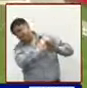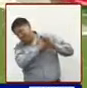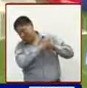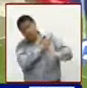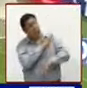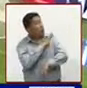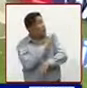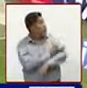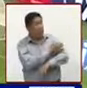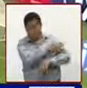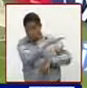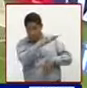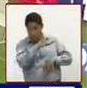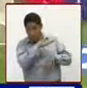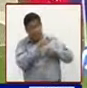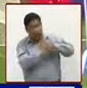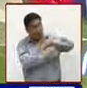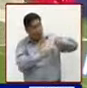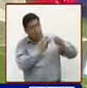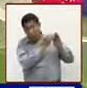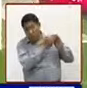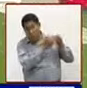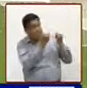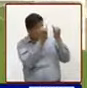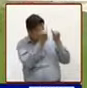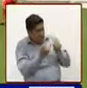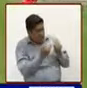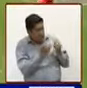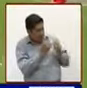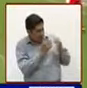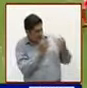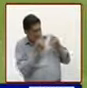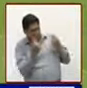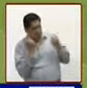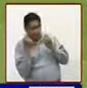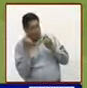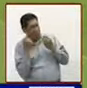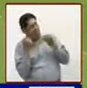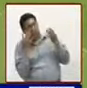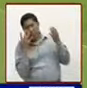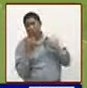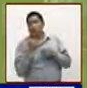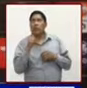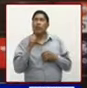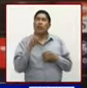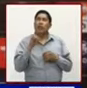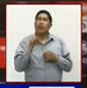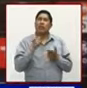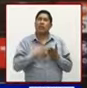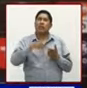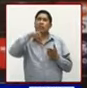solo a nivel colectivo, sino a nivel individual para defender duelos. Un equipo que tanto Arias,